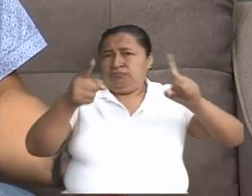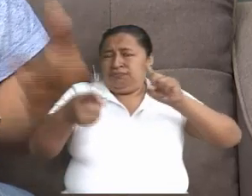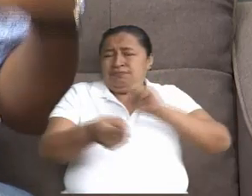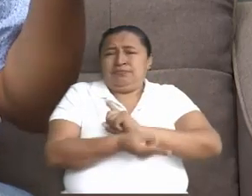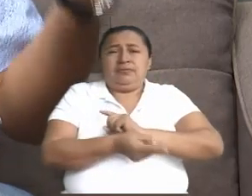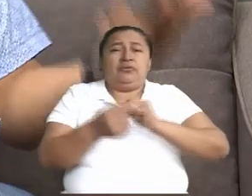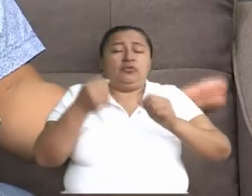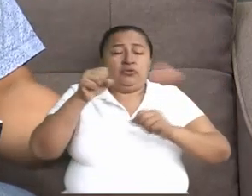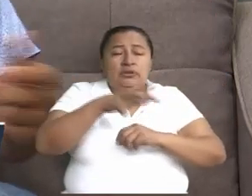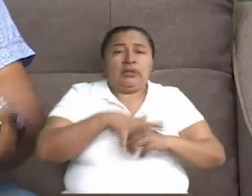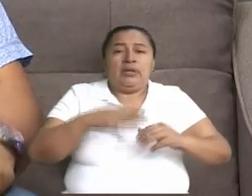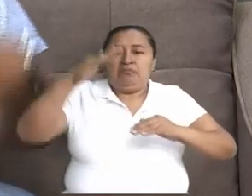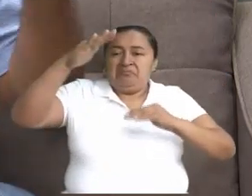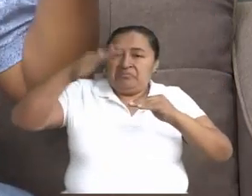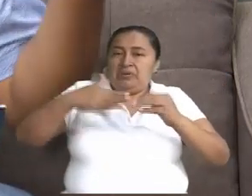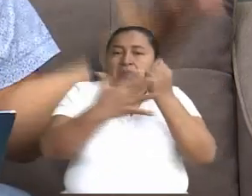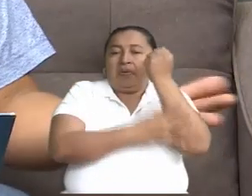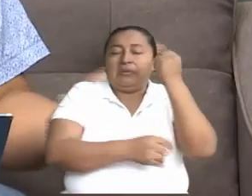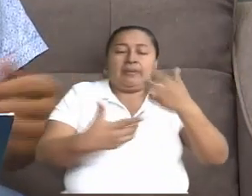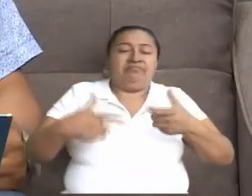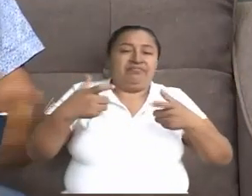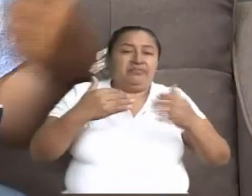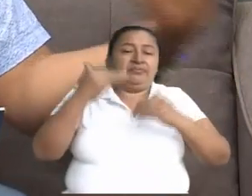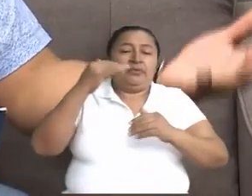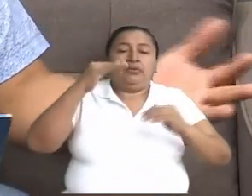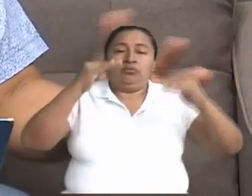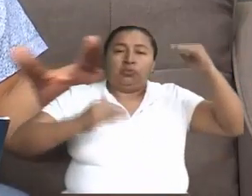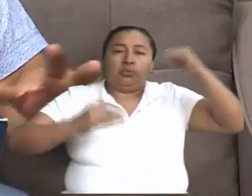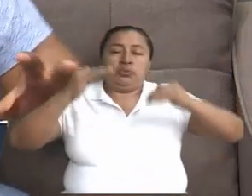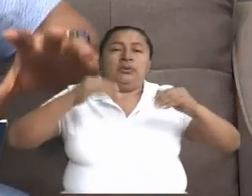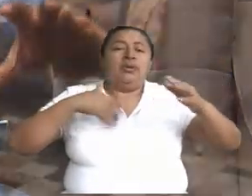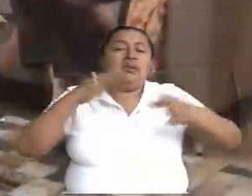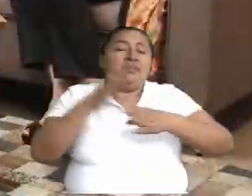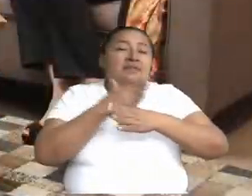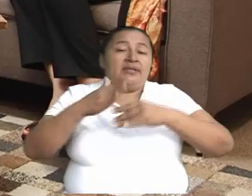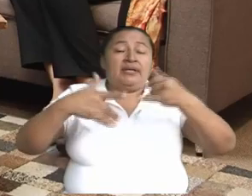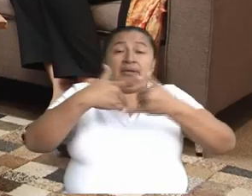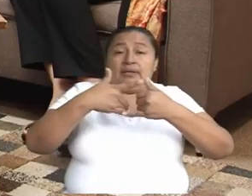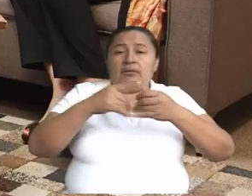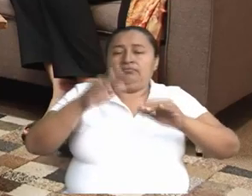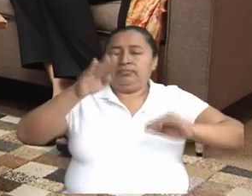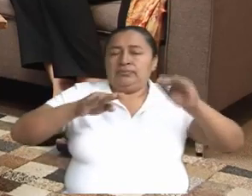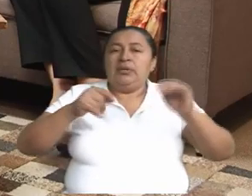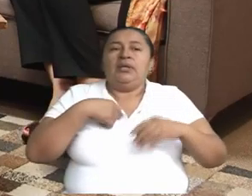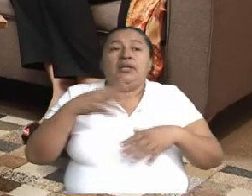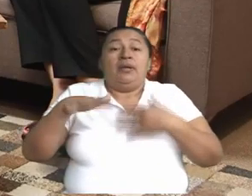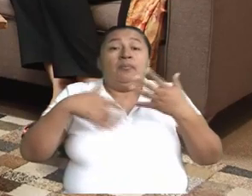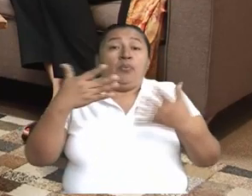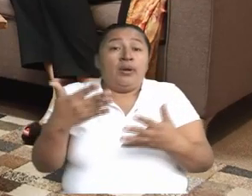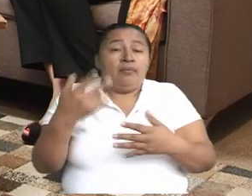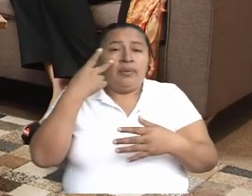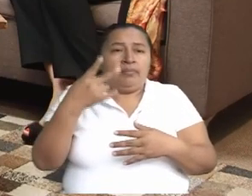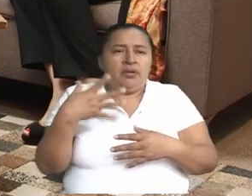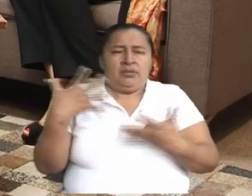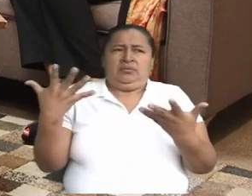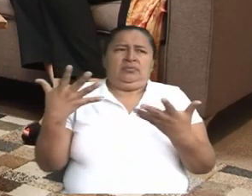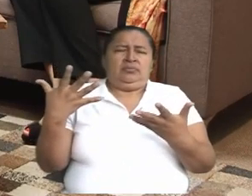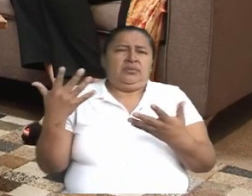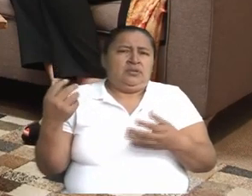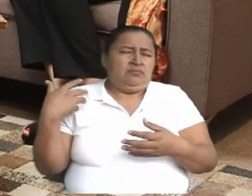crecimiento económico, reducción de la pobreza, reducción de la desigualdad, reducción de la brecha de género, y vemos después una agresión, bueno, para